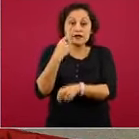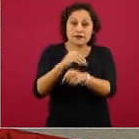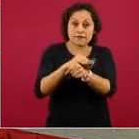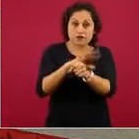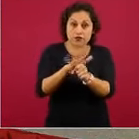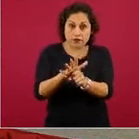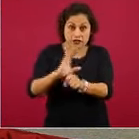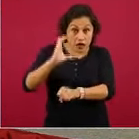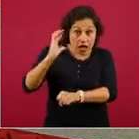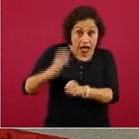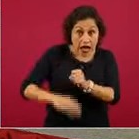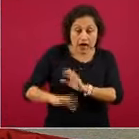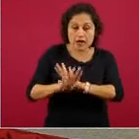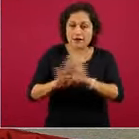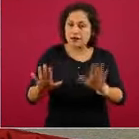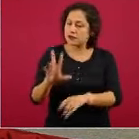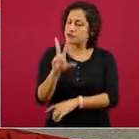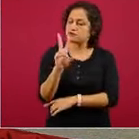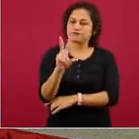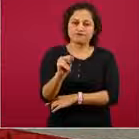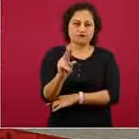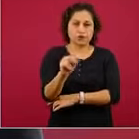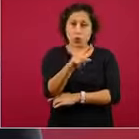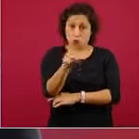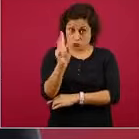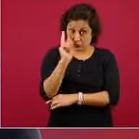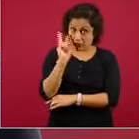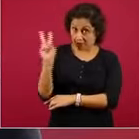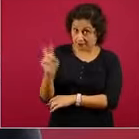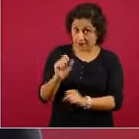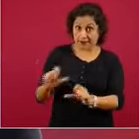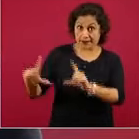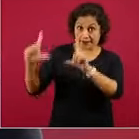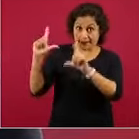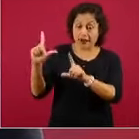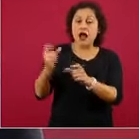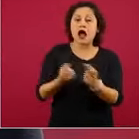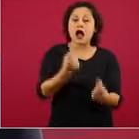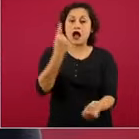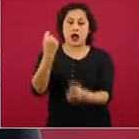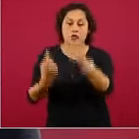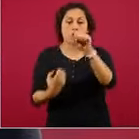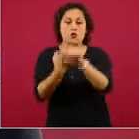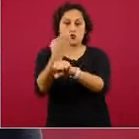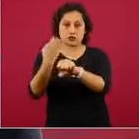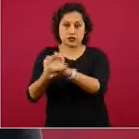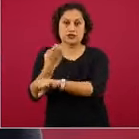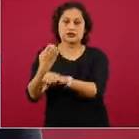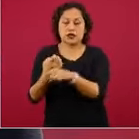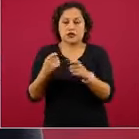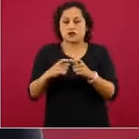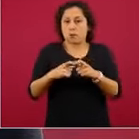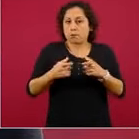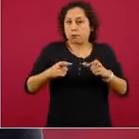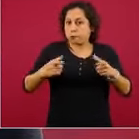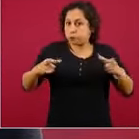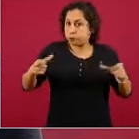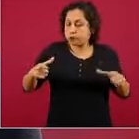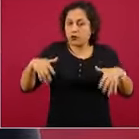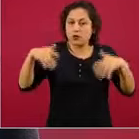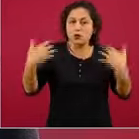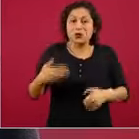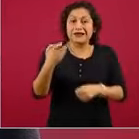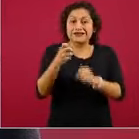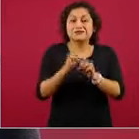terminado en el país. Como ustedes vieron, hay inclusive entidades que están teniendo este incremento importante de